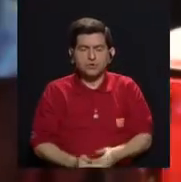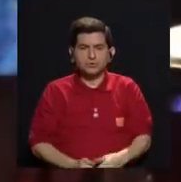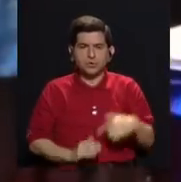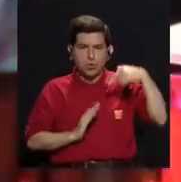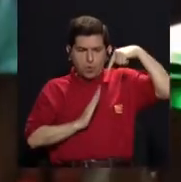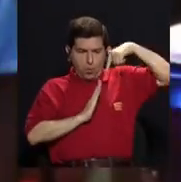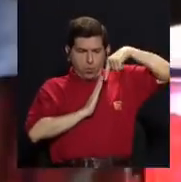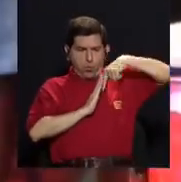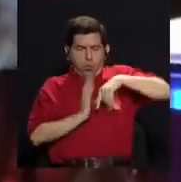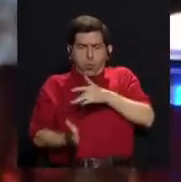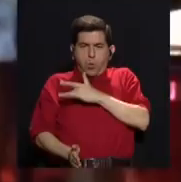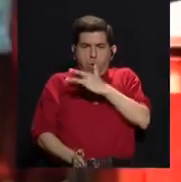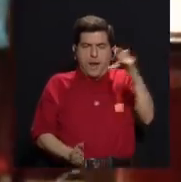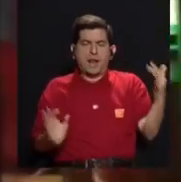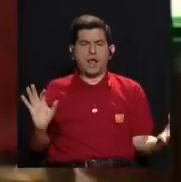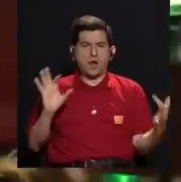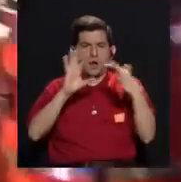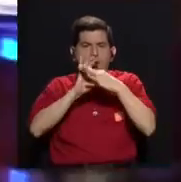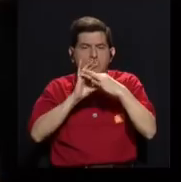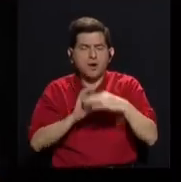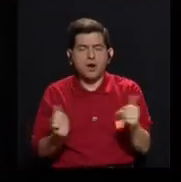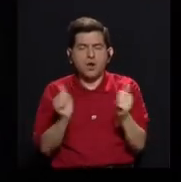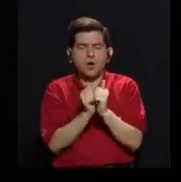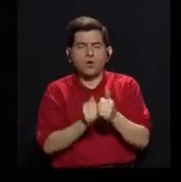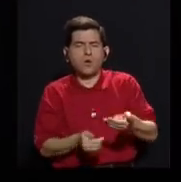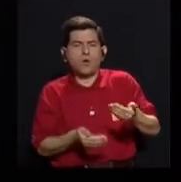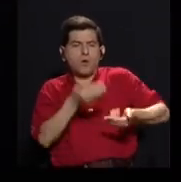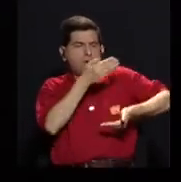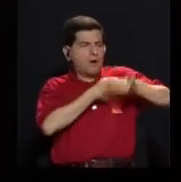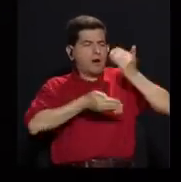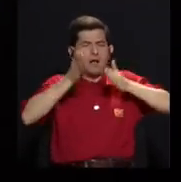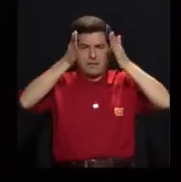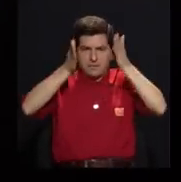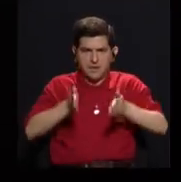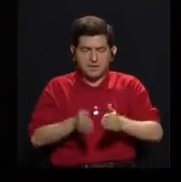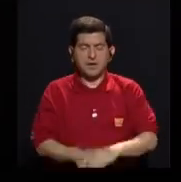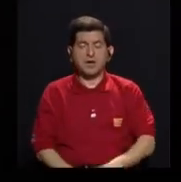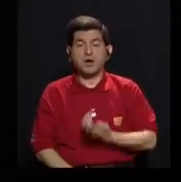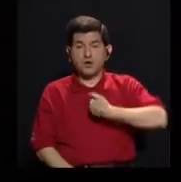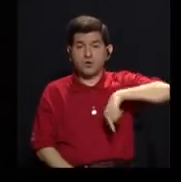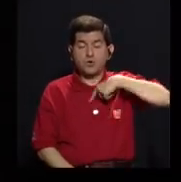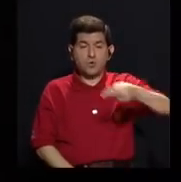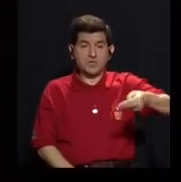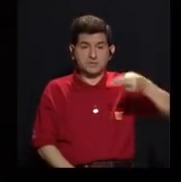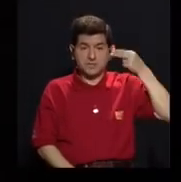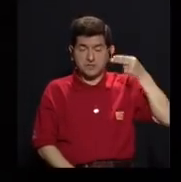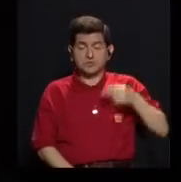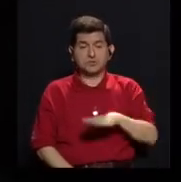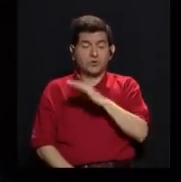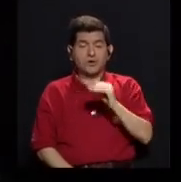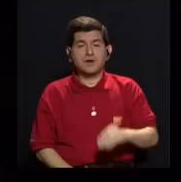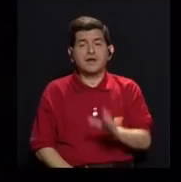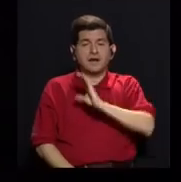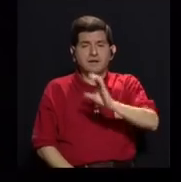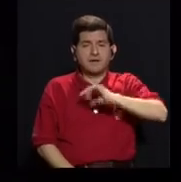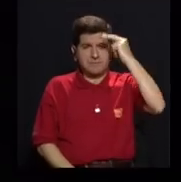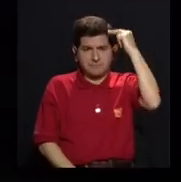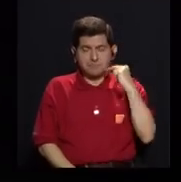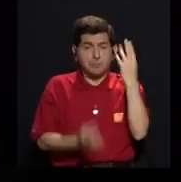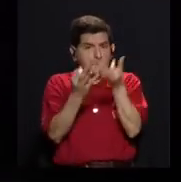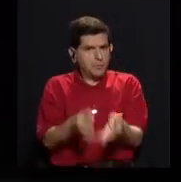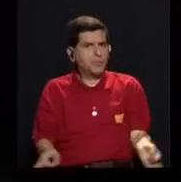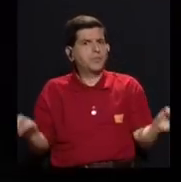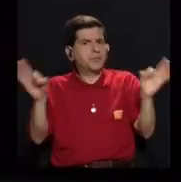también nos conecta con nuestras ancestras nos conecta con nuestra historia con la negritud y para mí es importante